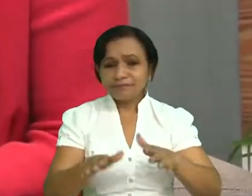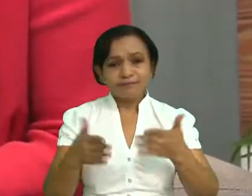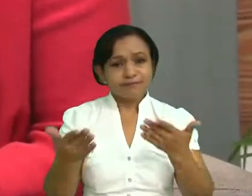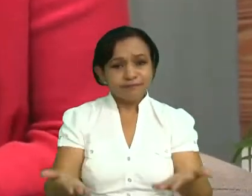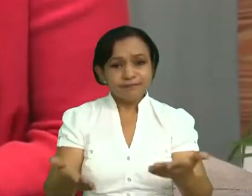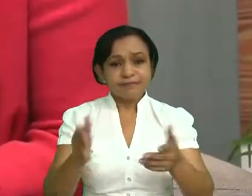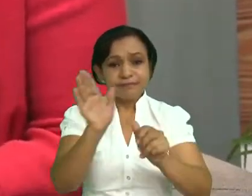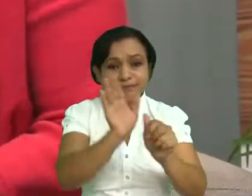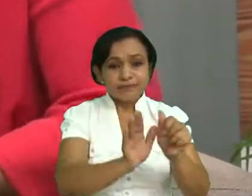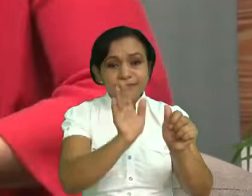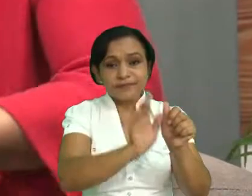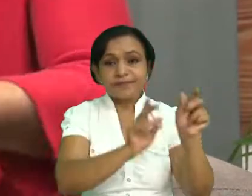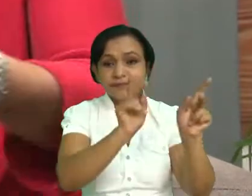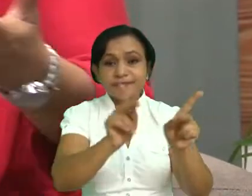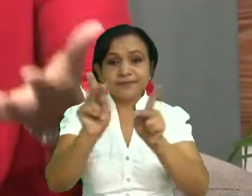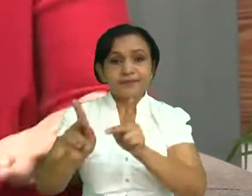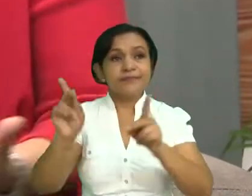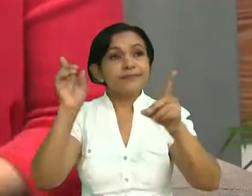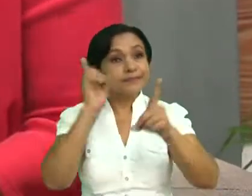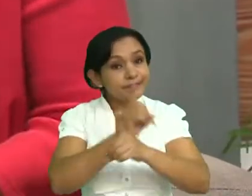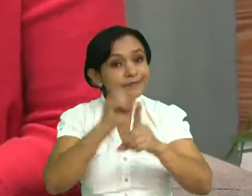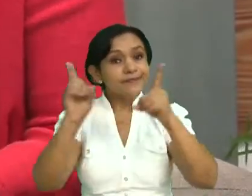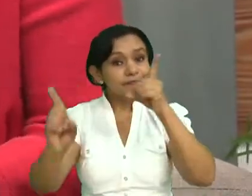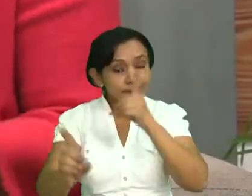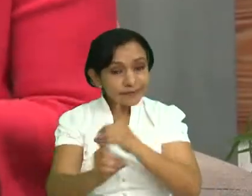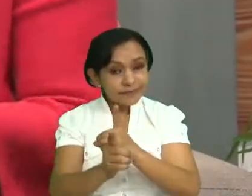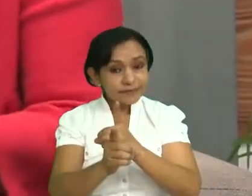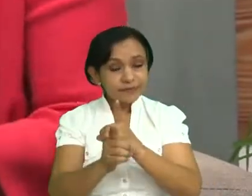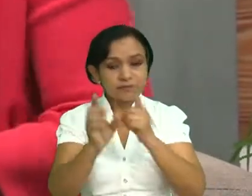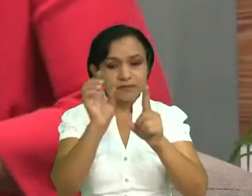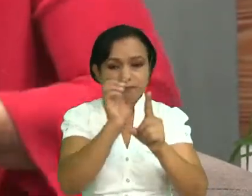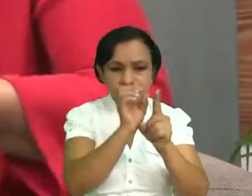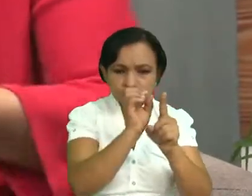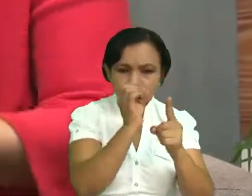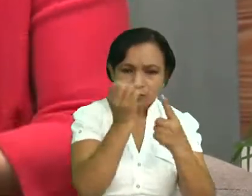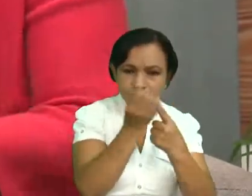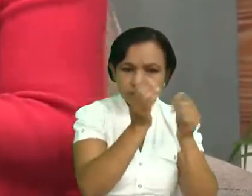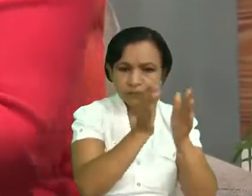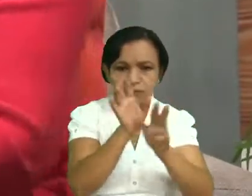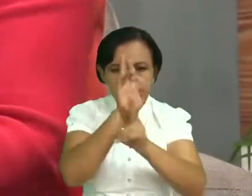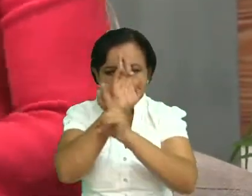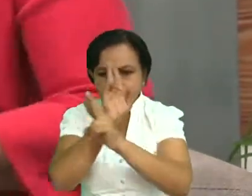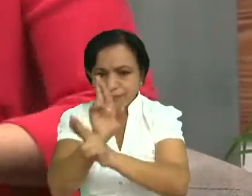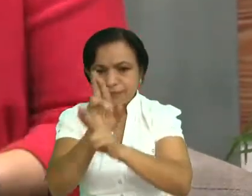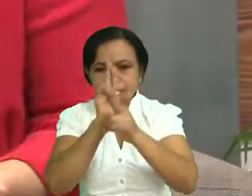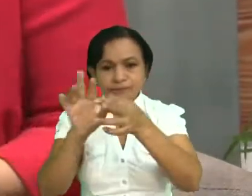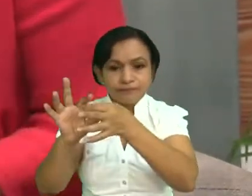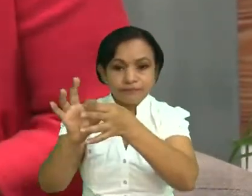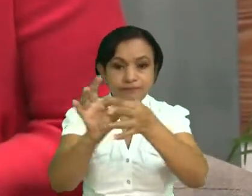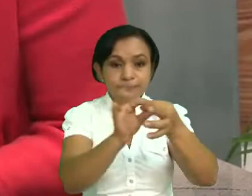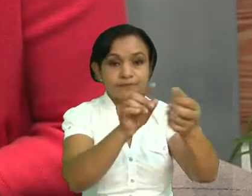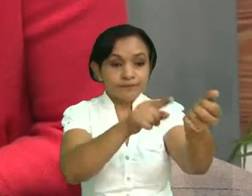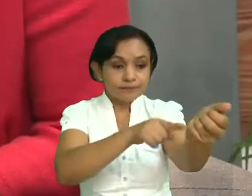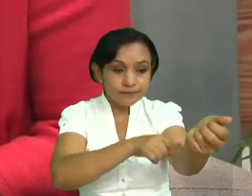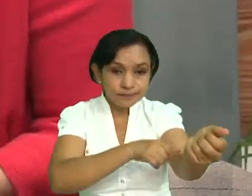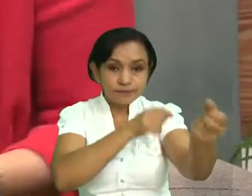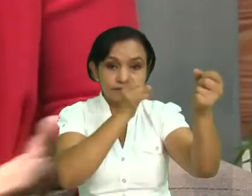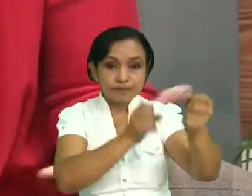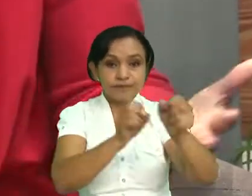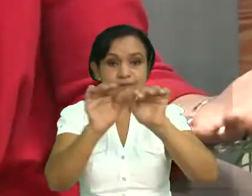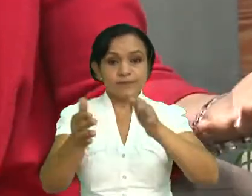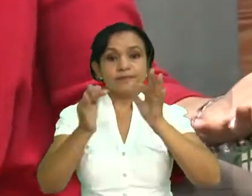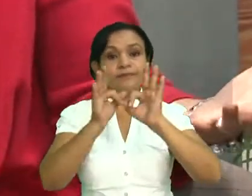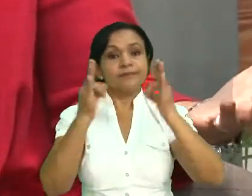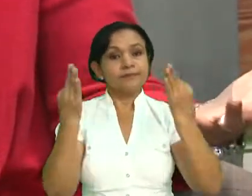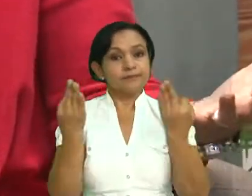no podemos permitirnos cada uno de nosotros, porque debemos nosotros de una forma organizada, respetuosa, unida, como hermanos y como familia, de ver